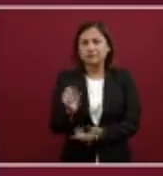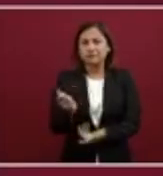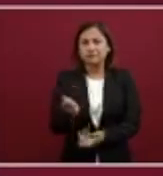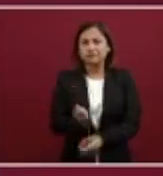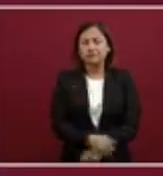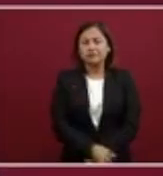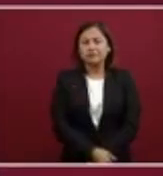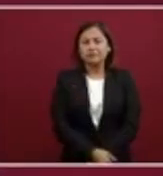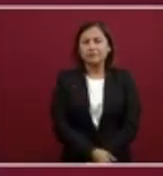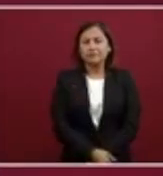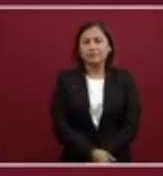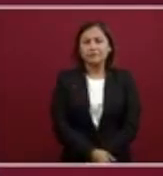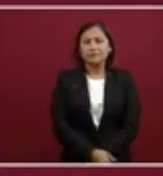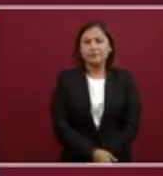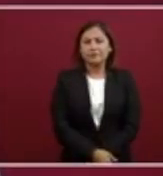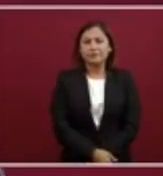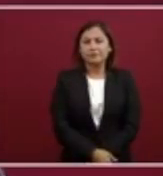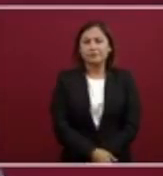hay